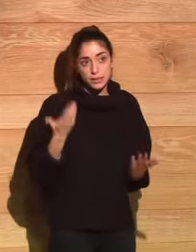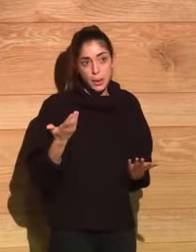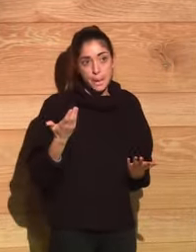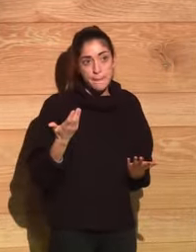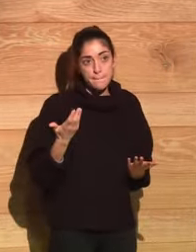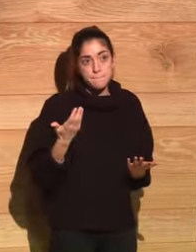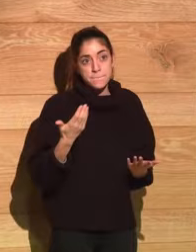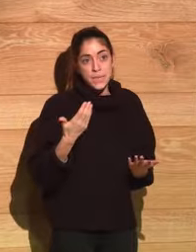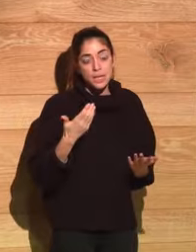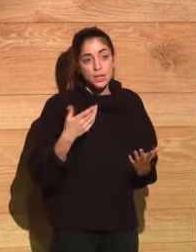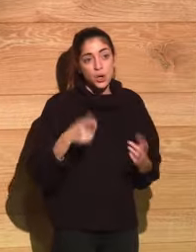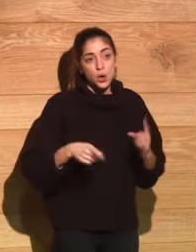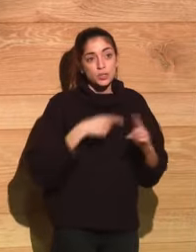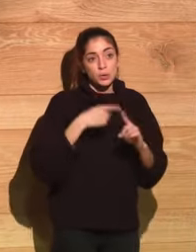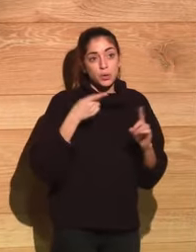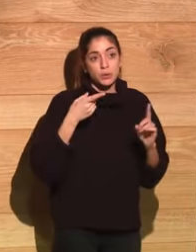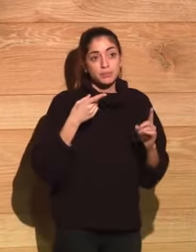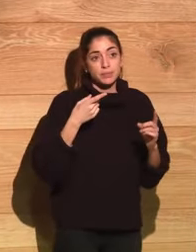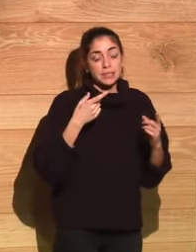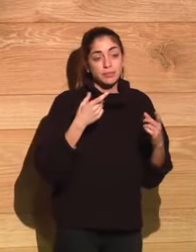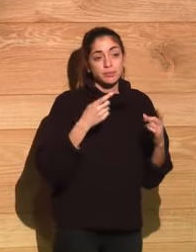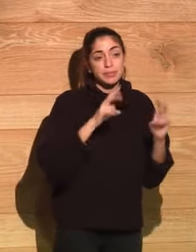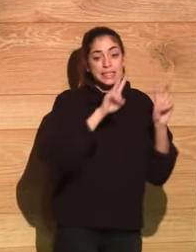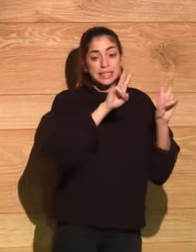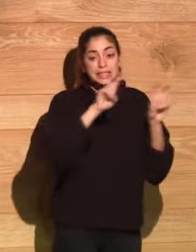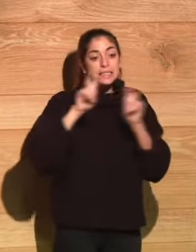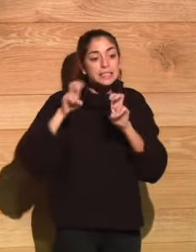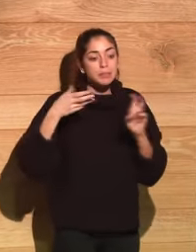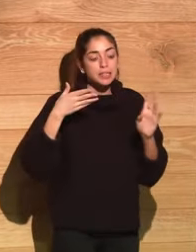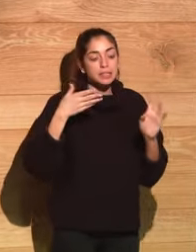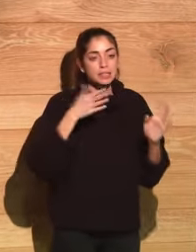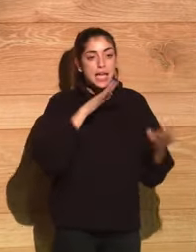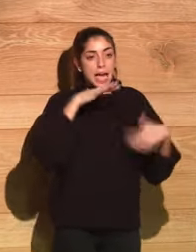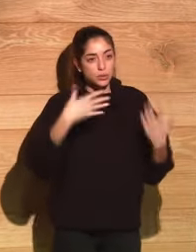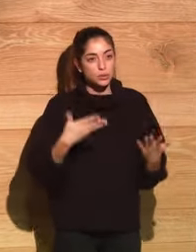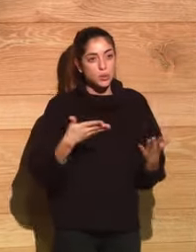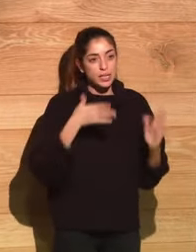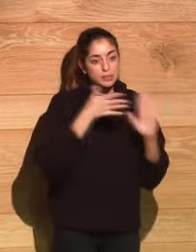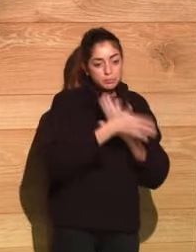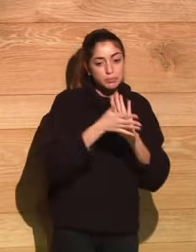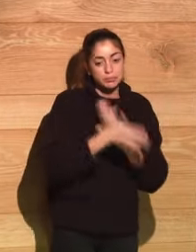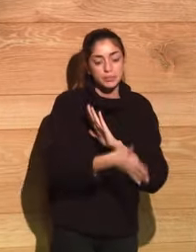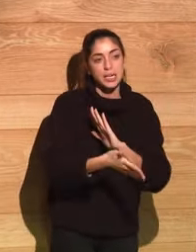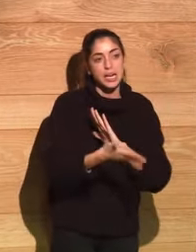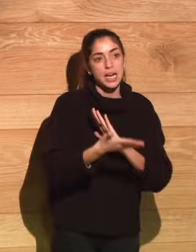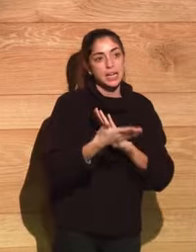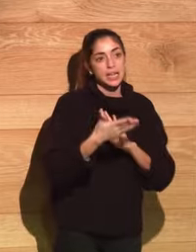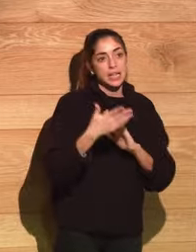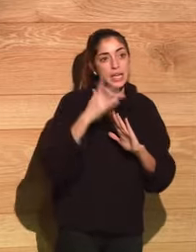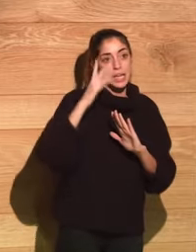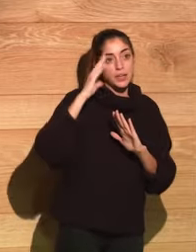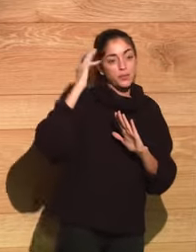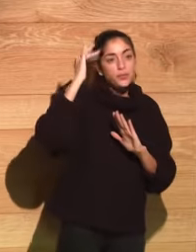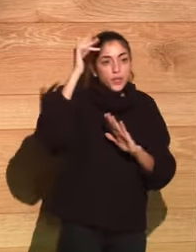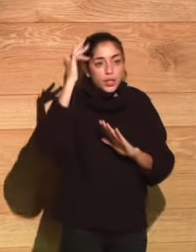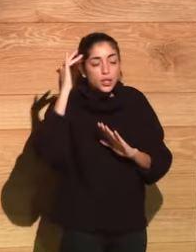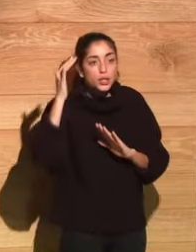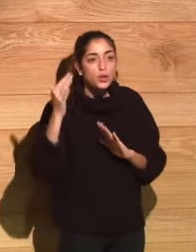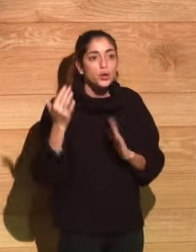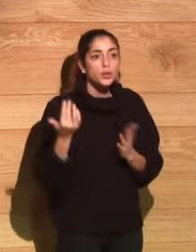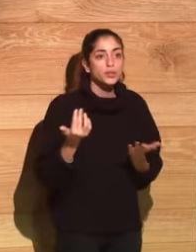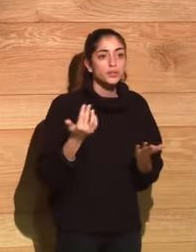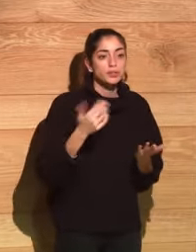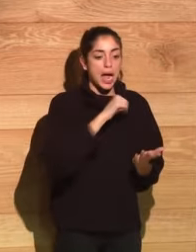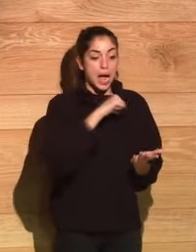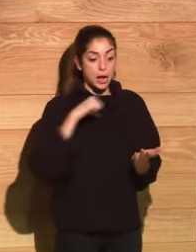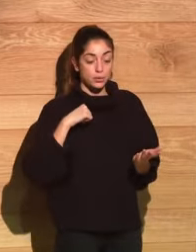Estaba, por explicarlo en términos contemporáneos, estaba entre la autoficción y la memoir, ¿no? O sea, la autoficción,